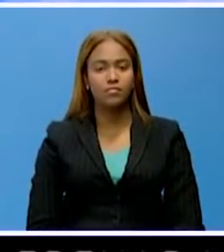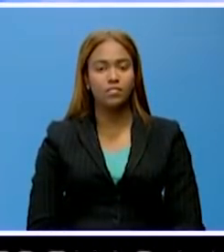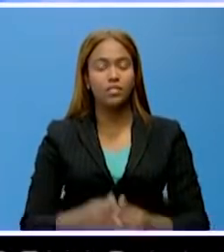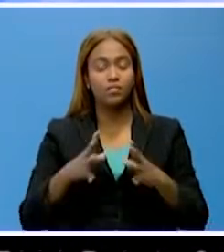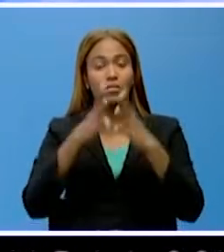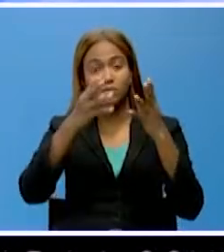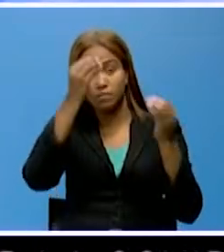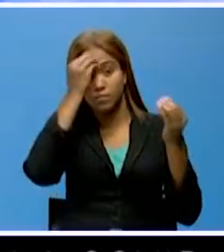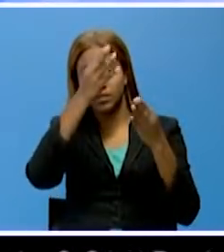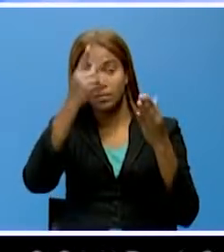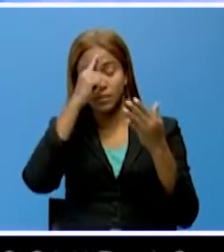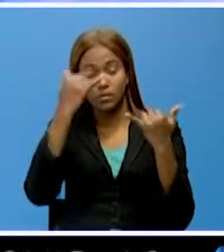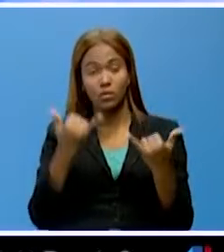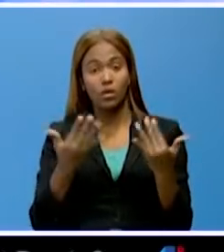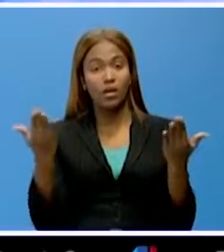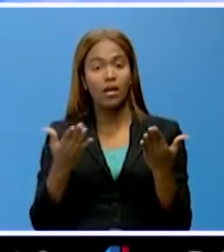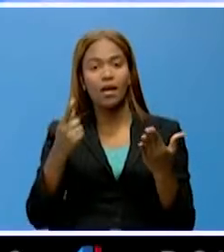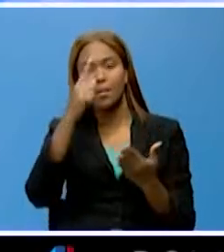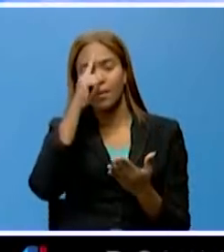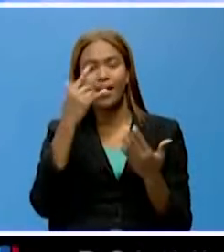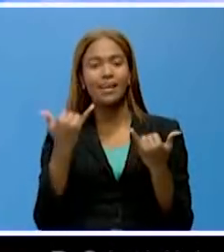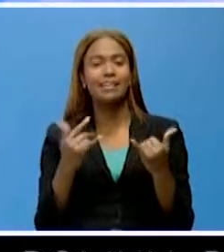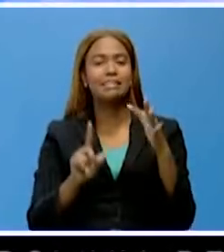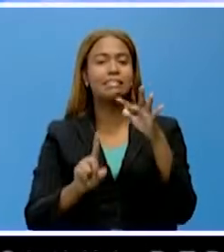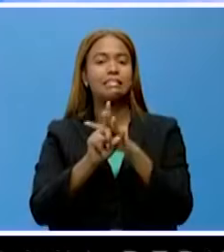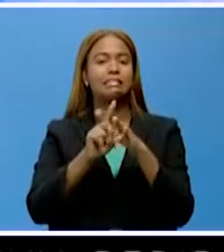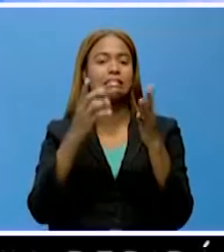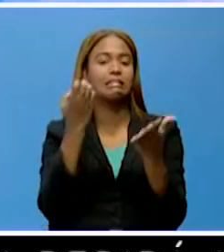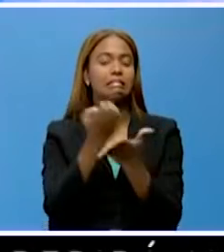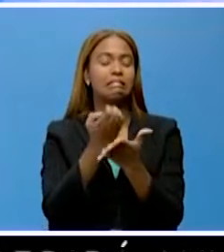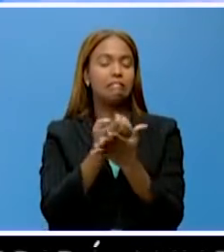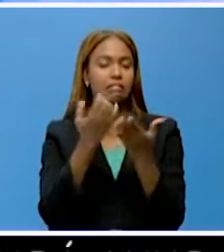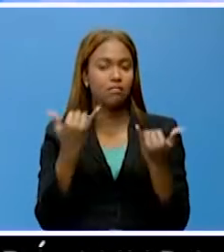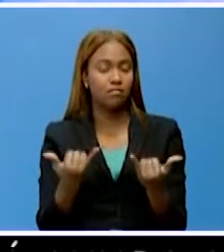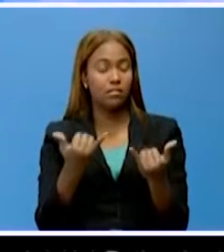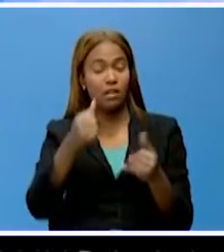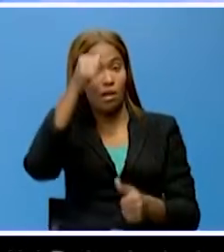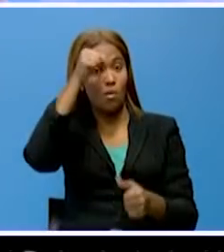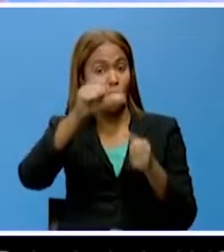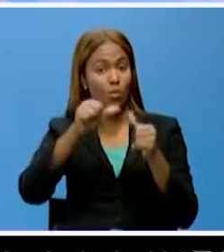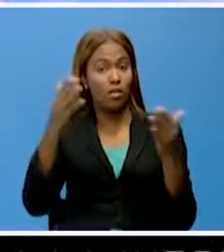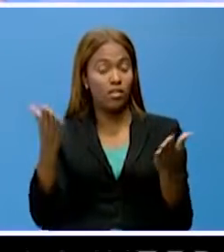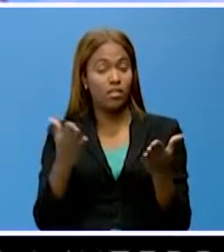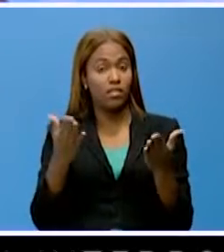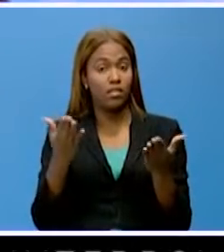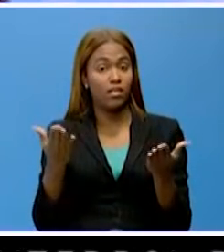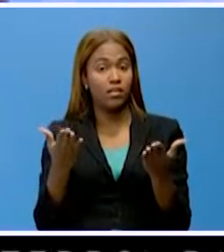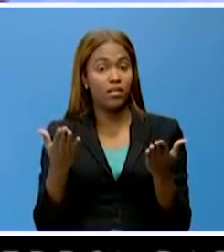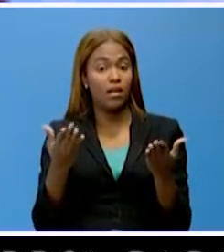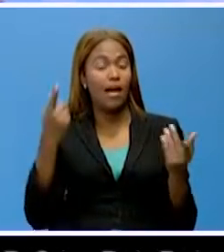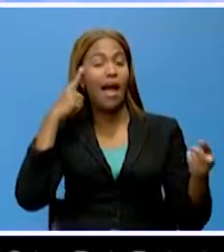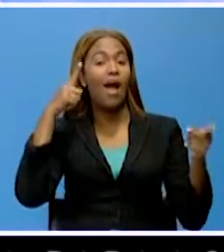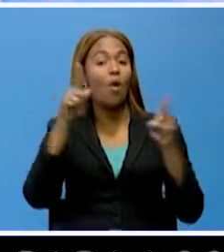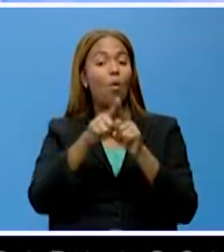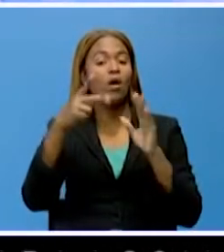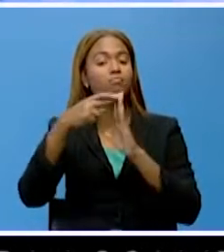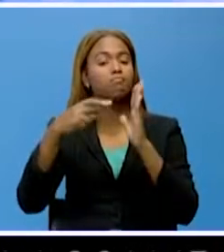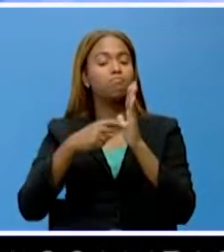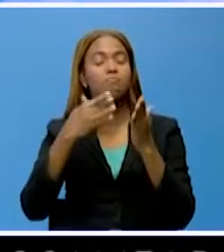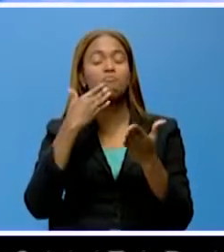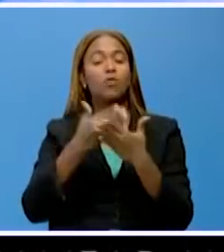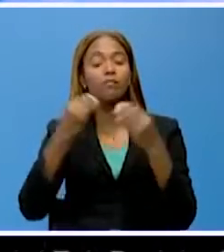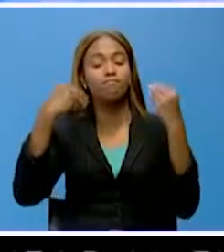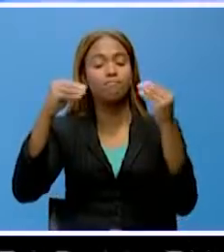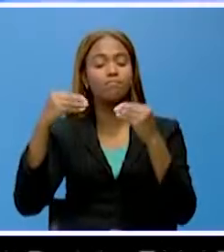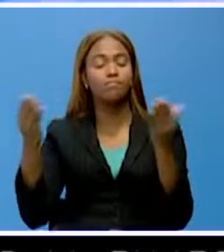muchas informaciones para hoy en cuanto al aspecto económico. Les recuerdo que acuerdan armonizar normas de calidad en el